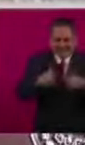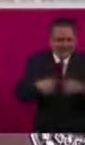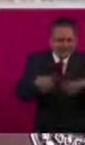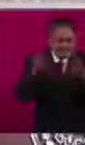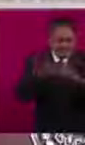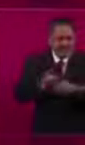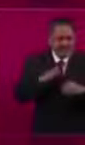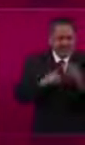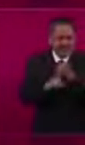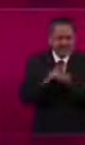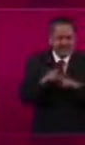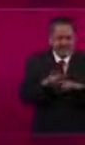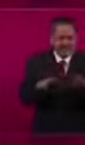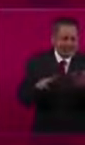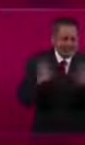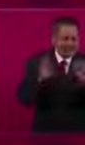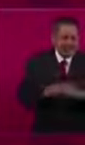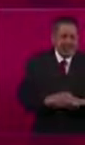No hay ningún problema.